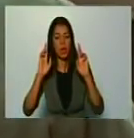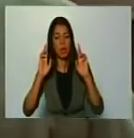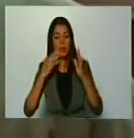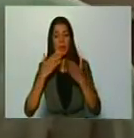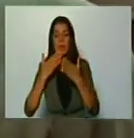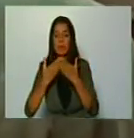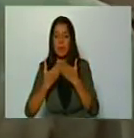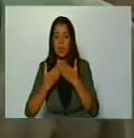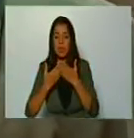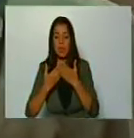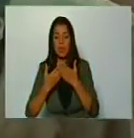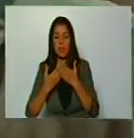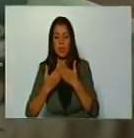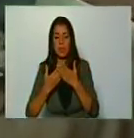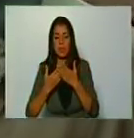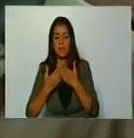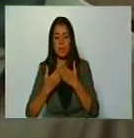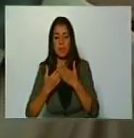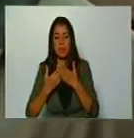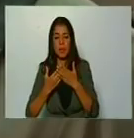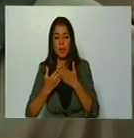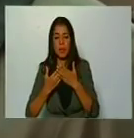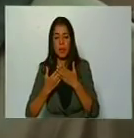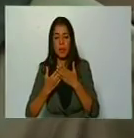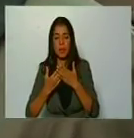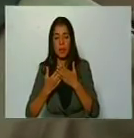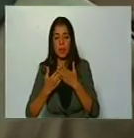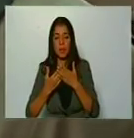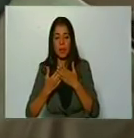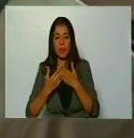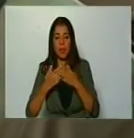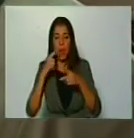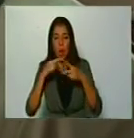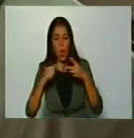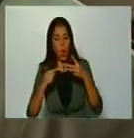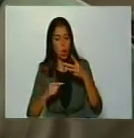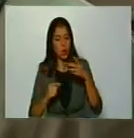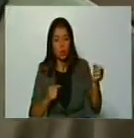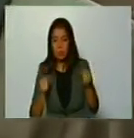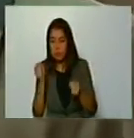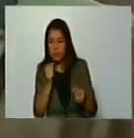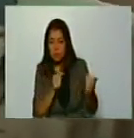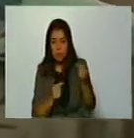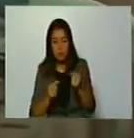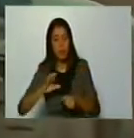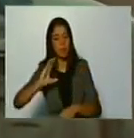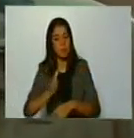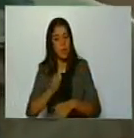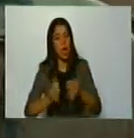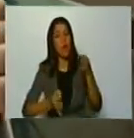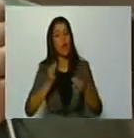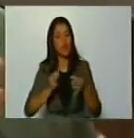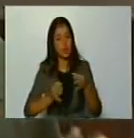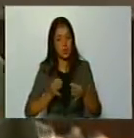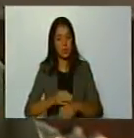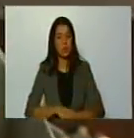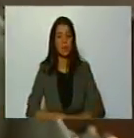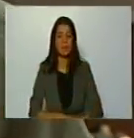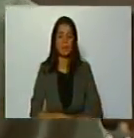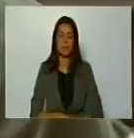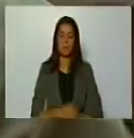pidiendo que comiencen a aparecer el resto de los Freddy Guevara, para que se haga justicia también. Muchas gracias, compañero